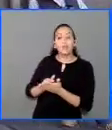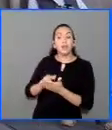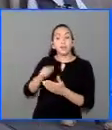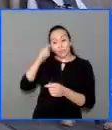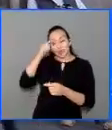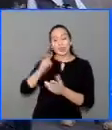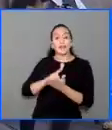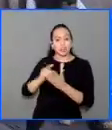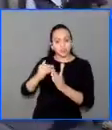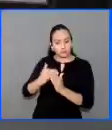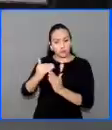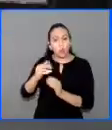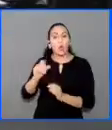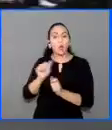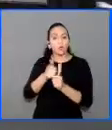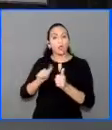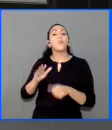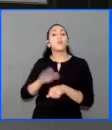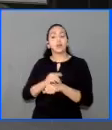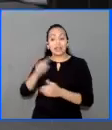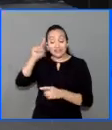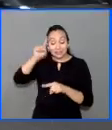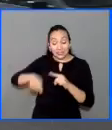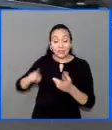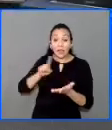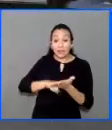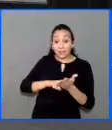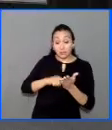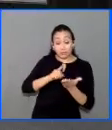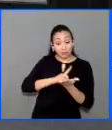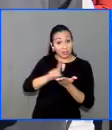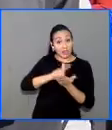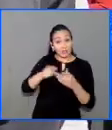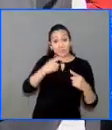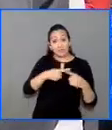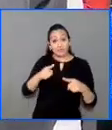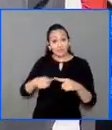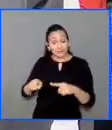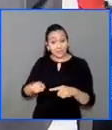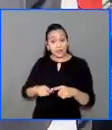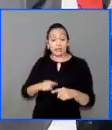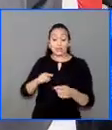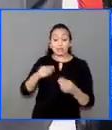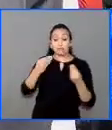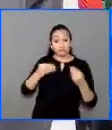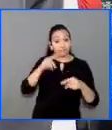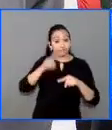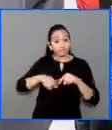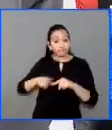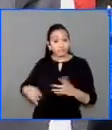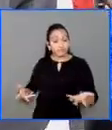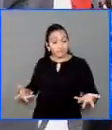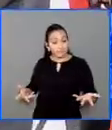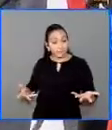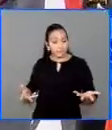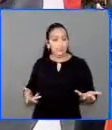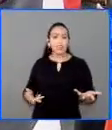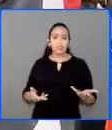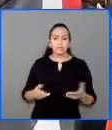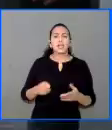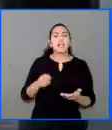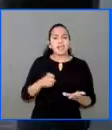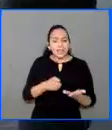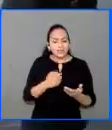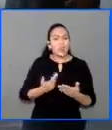por haberse eliminado de ella diversos derechos, medidas y o previsiones contenidas en su texto original, que constituían avances